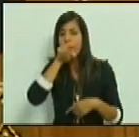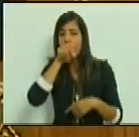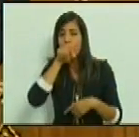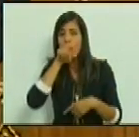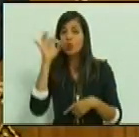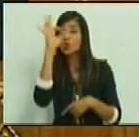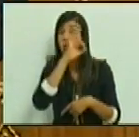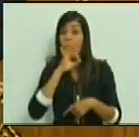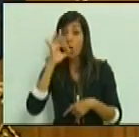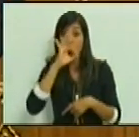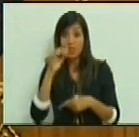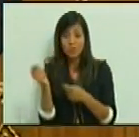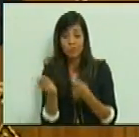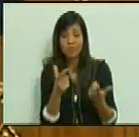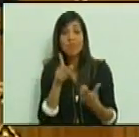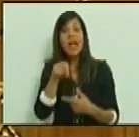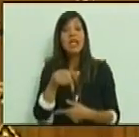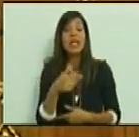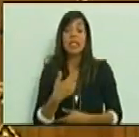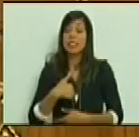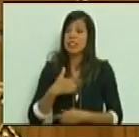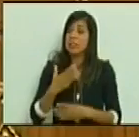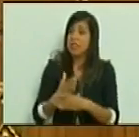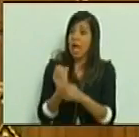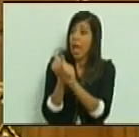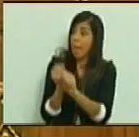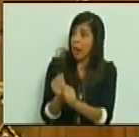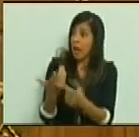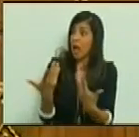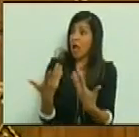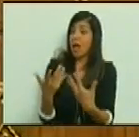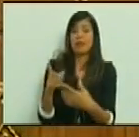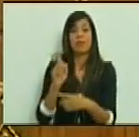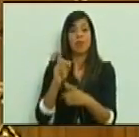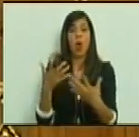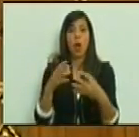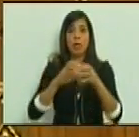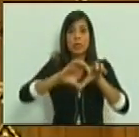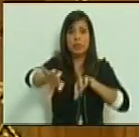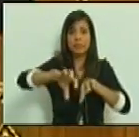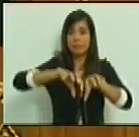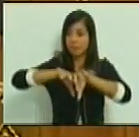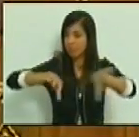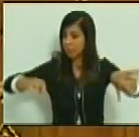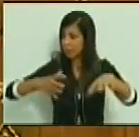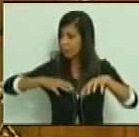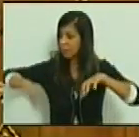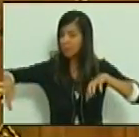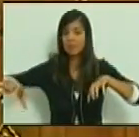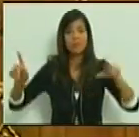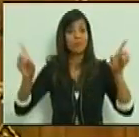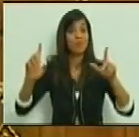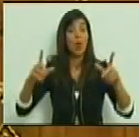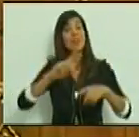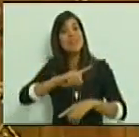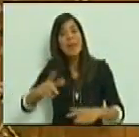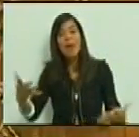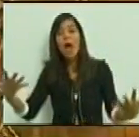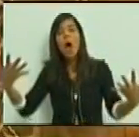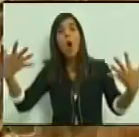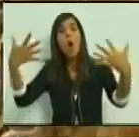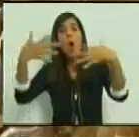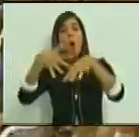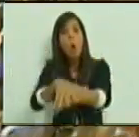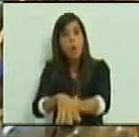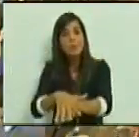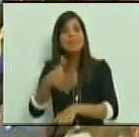producción primaria. Entonces no pueden estar desvinculados. Tiene que estar integrado el circuito. Y eso le da